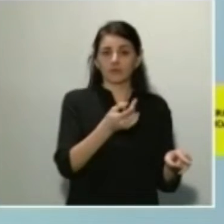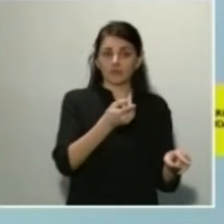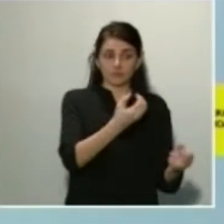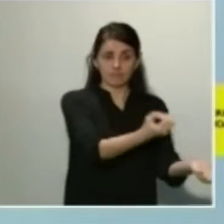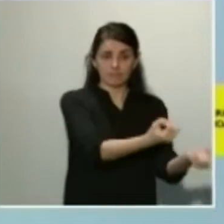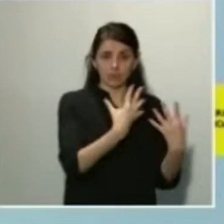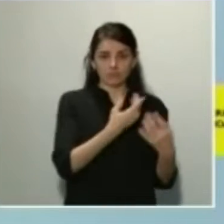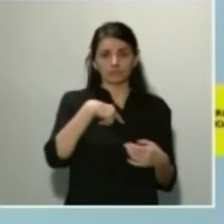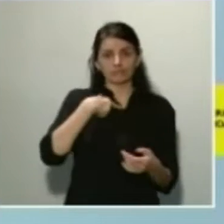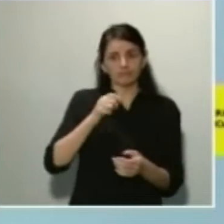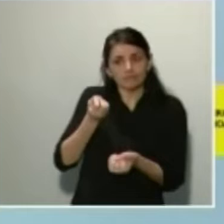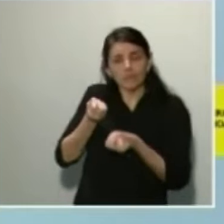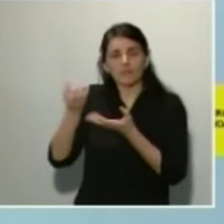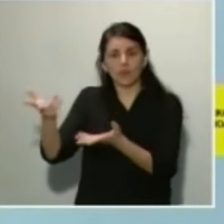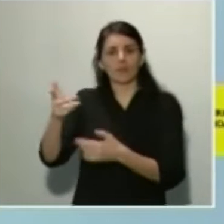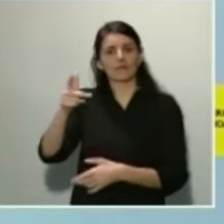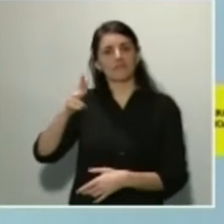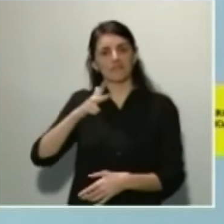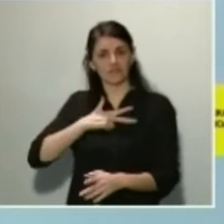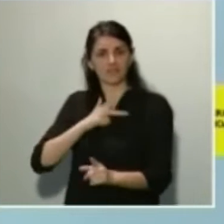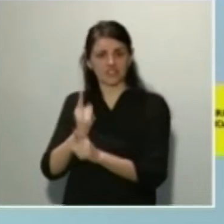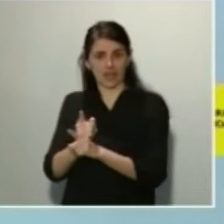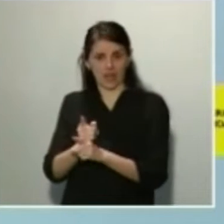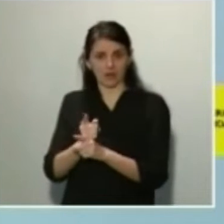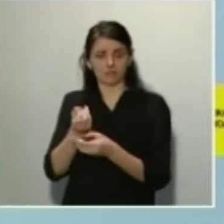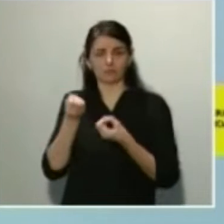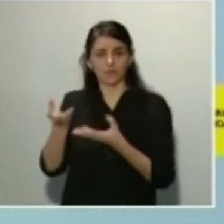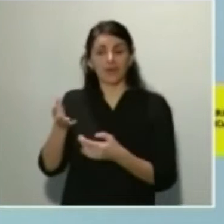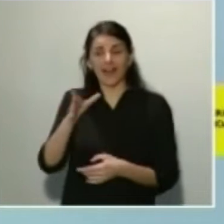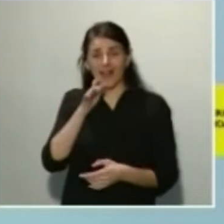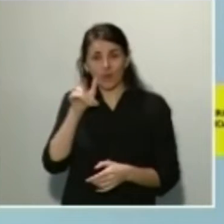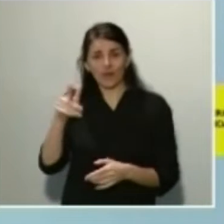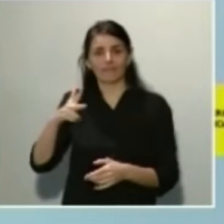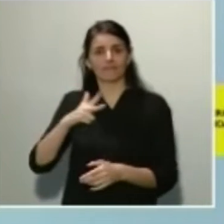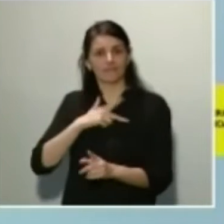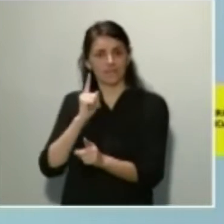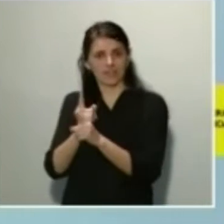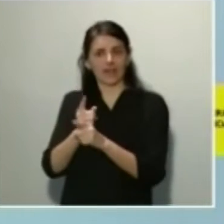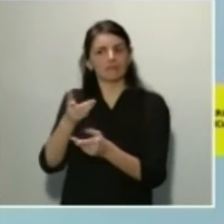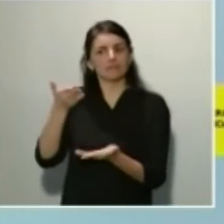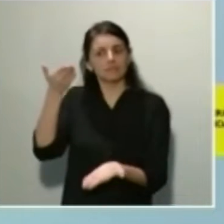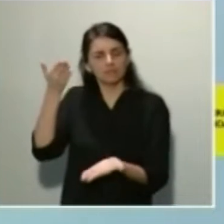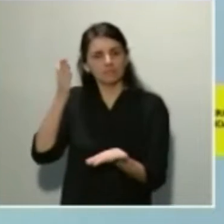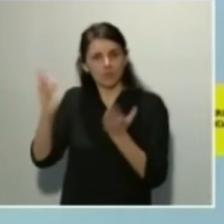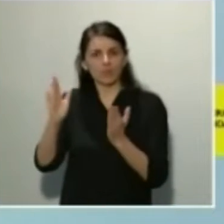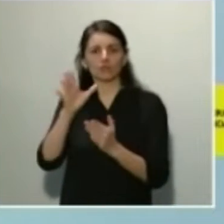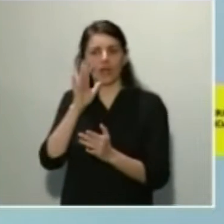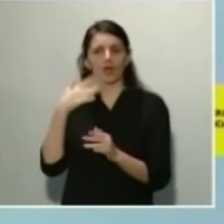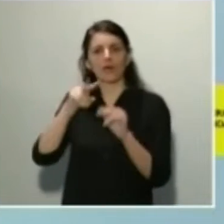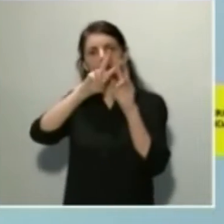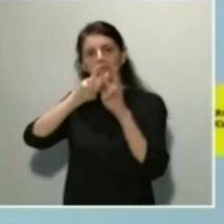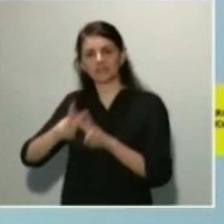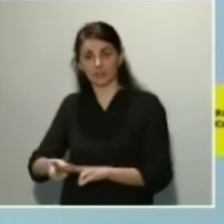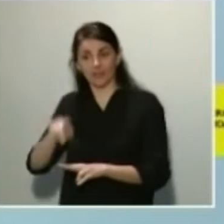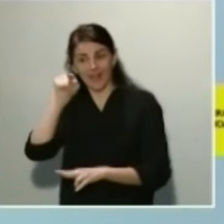Fiscalía e a Fiscalía está en estes momentos efectuando a súa investigación, hablará con as persoas responsables e